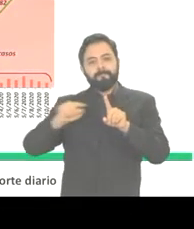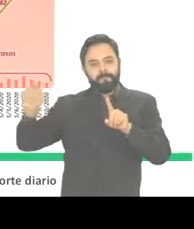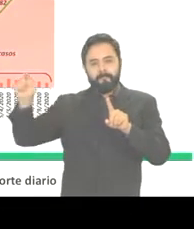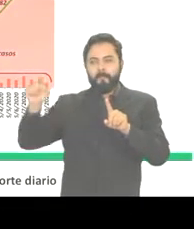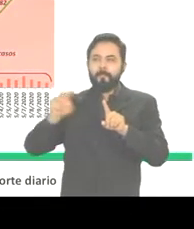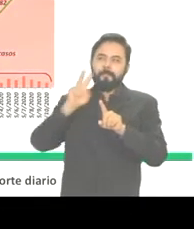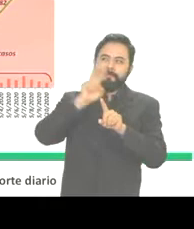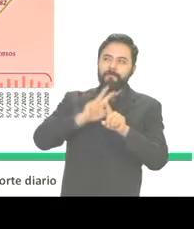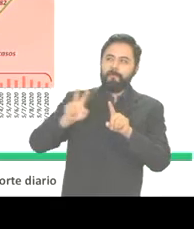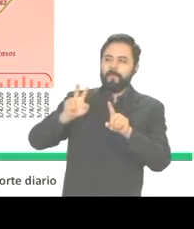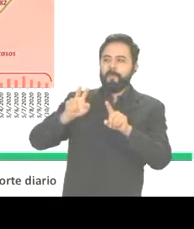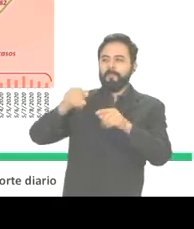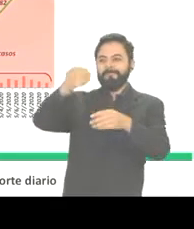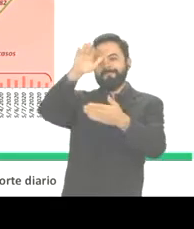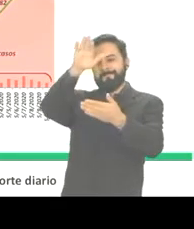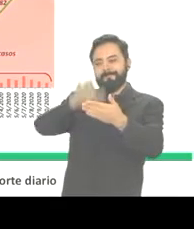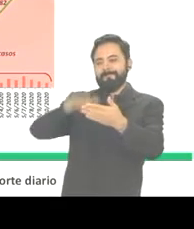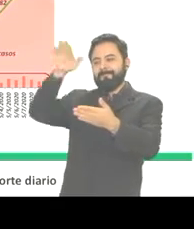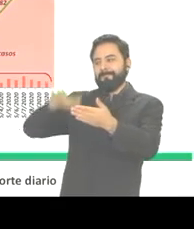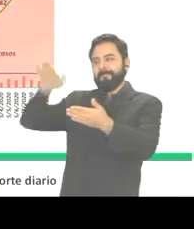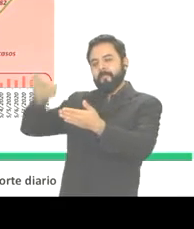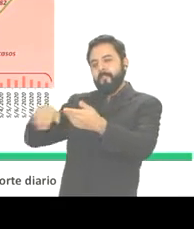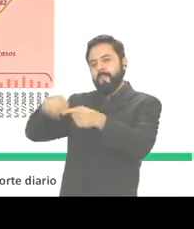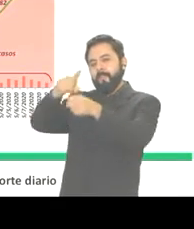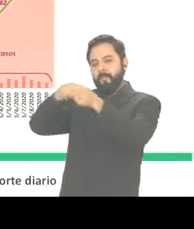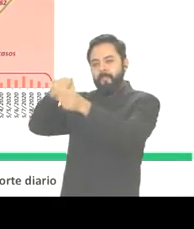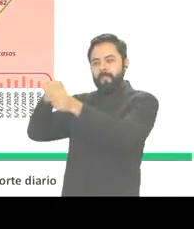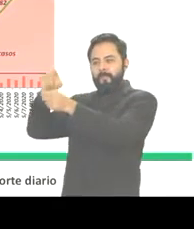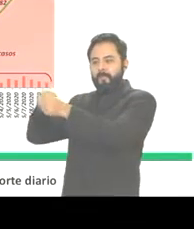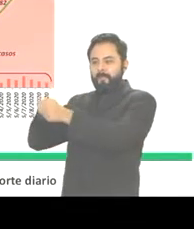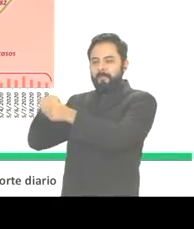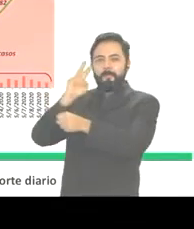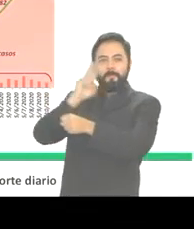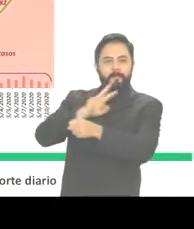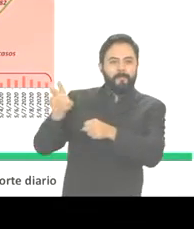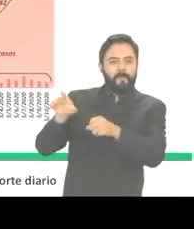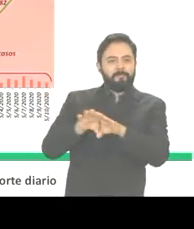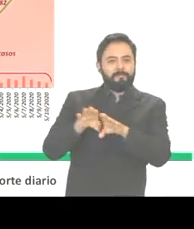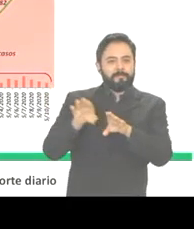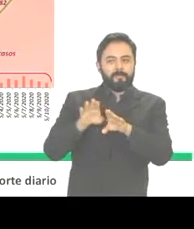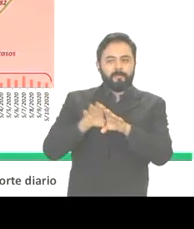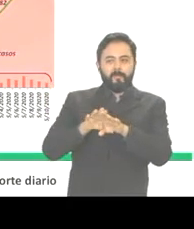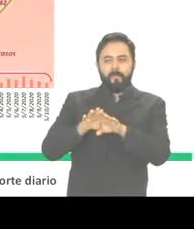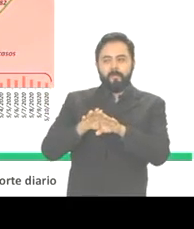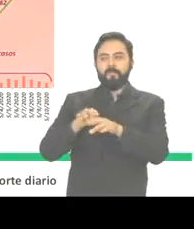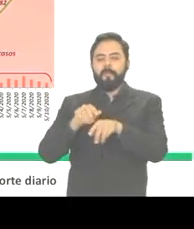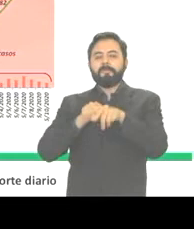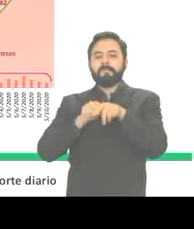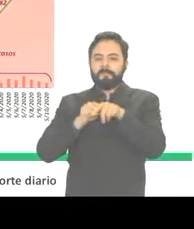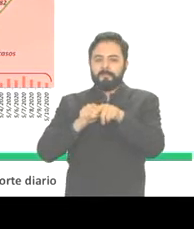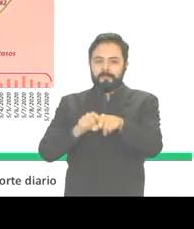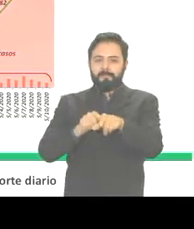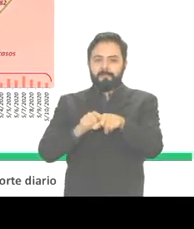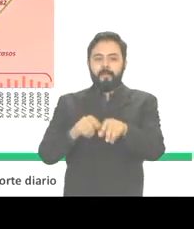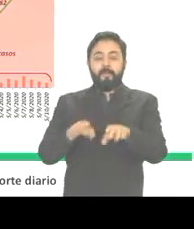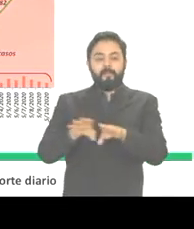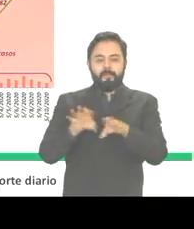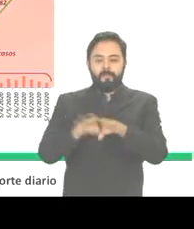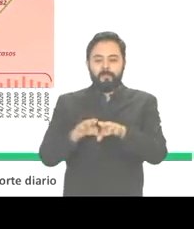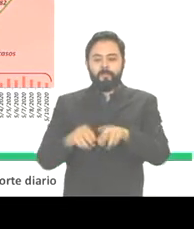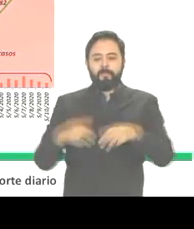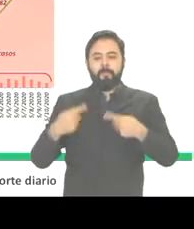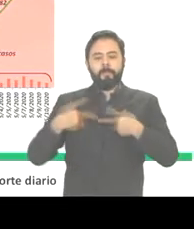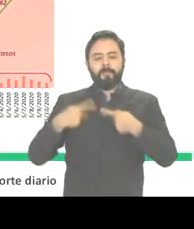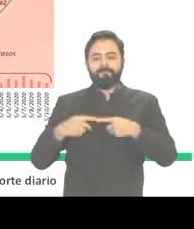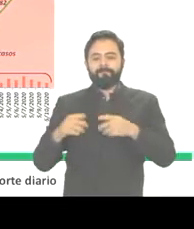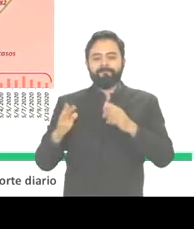final, donde tenemos un incremento sostenido de los casos acorde a la fase 3, pero también a un incremento de la movilidad, y